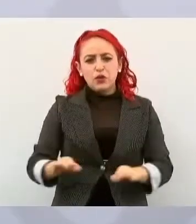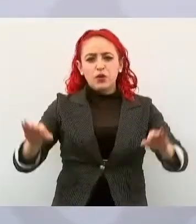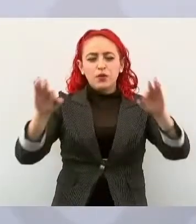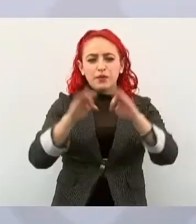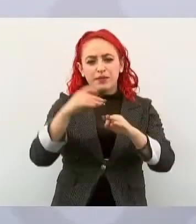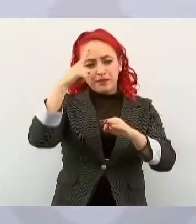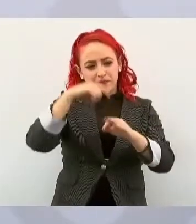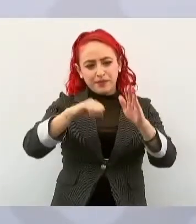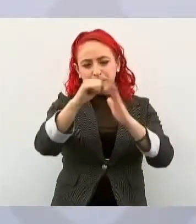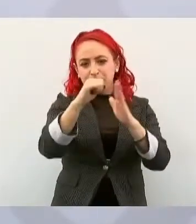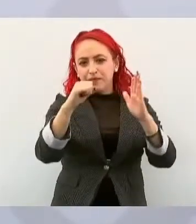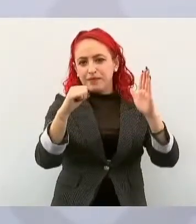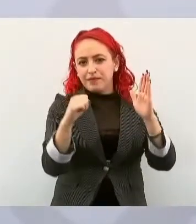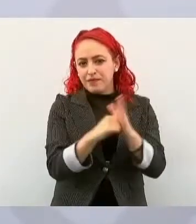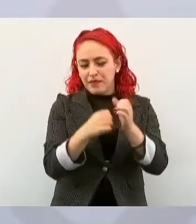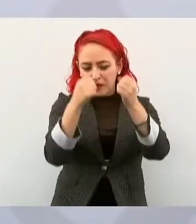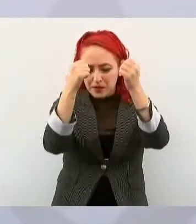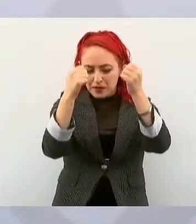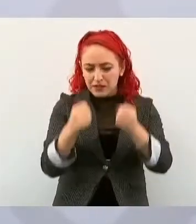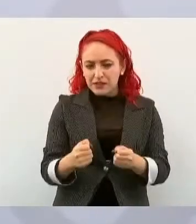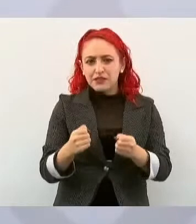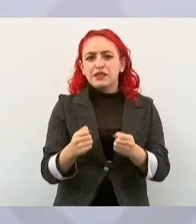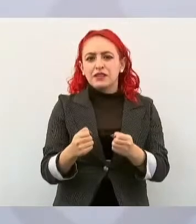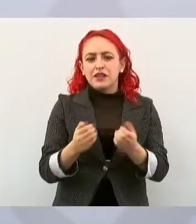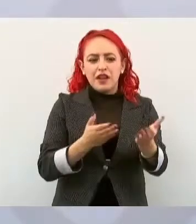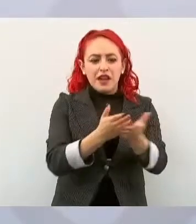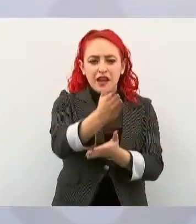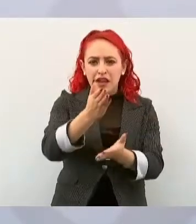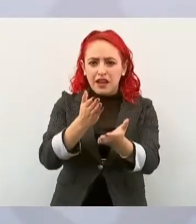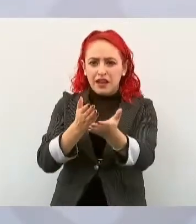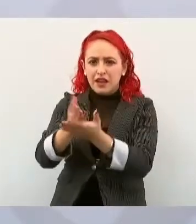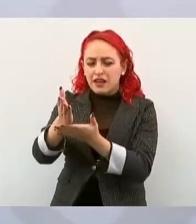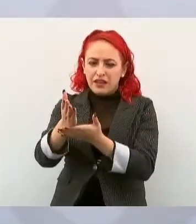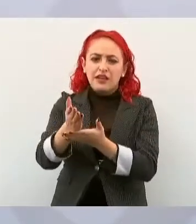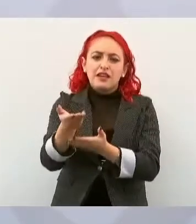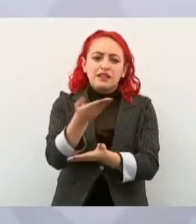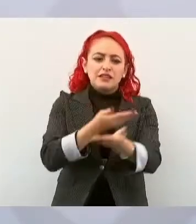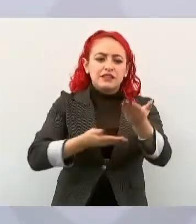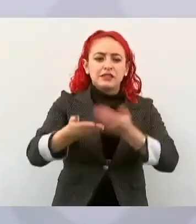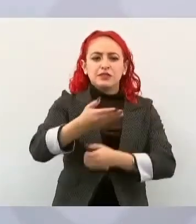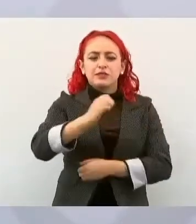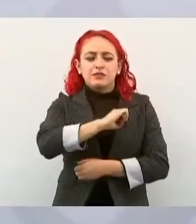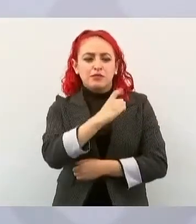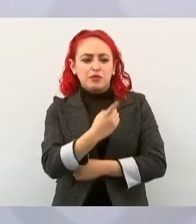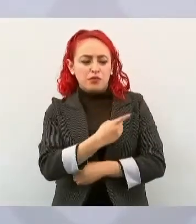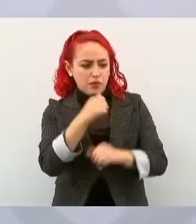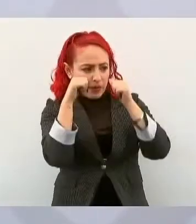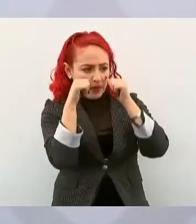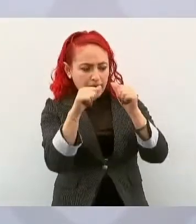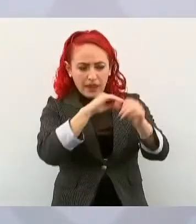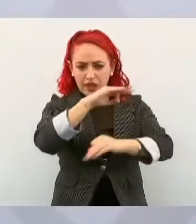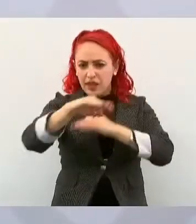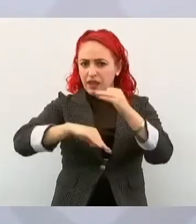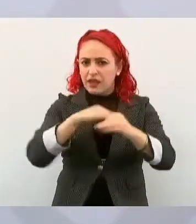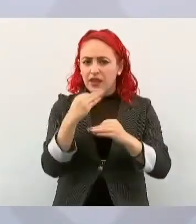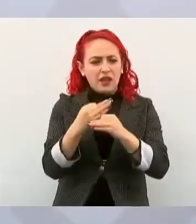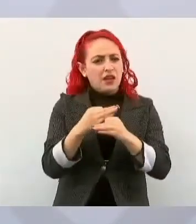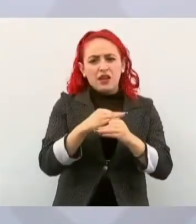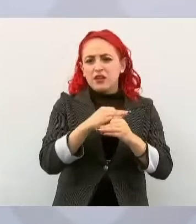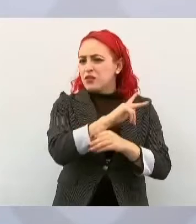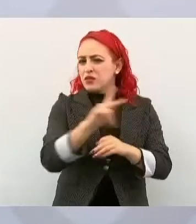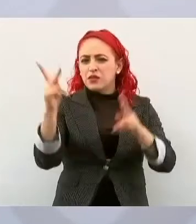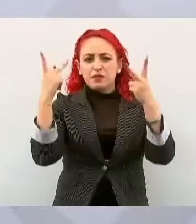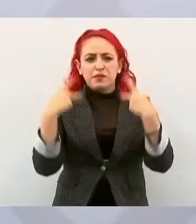de un sistema que garantice el acceso a los servicios de salud a toda la población. El